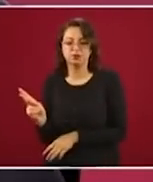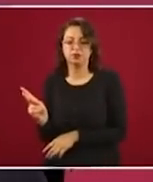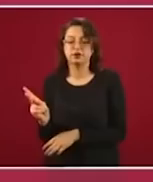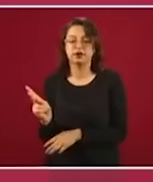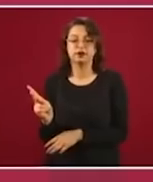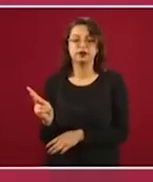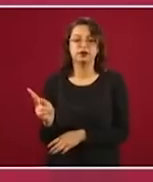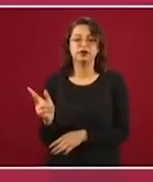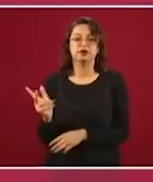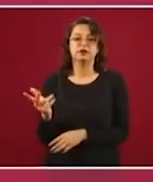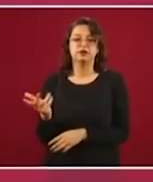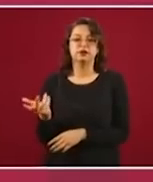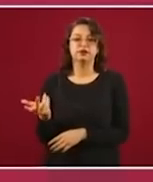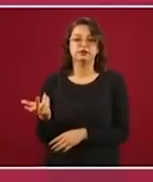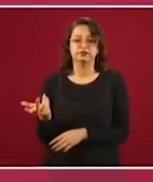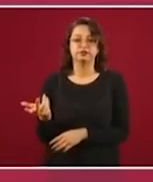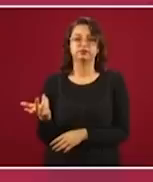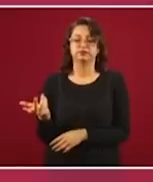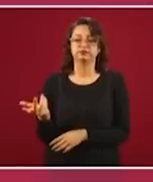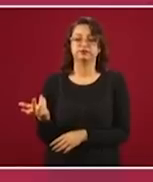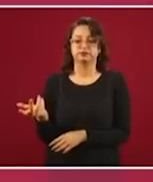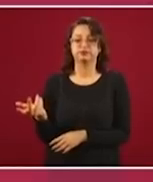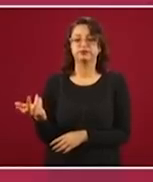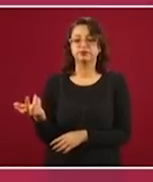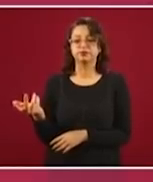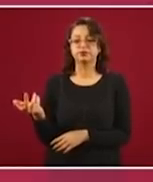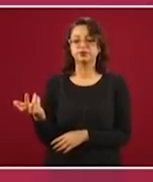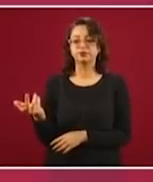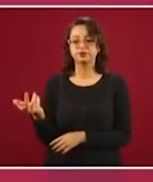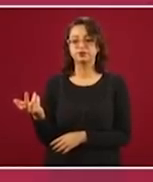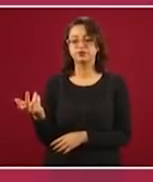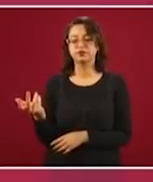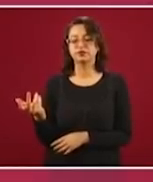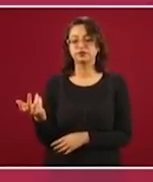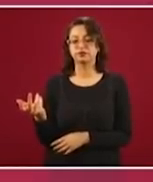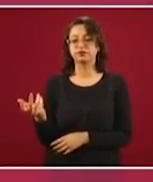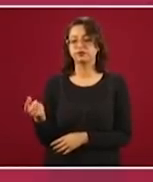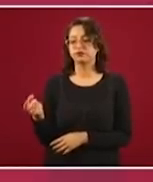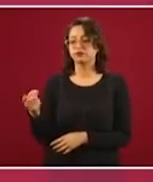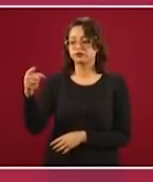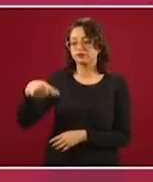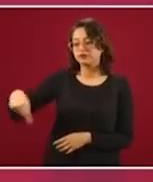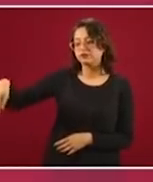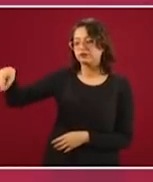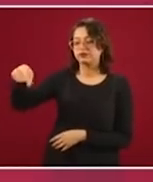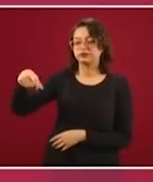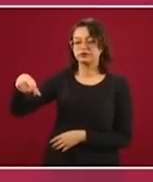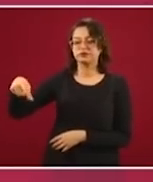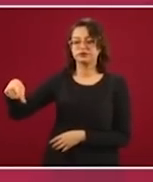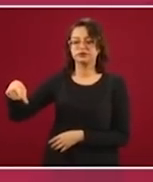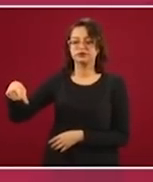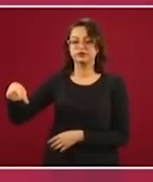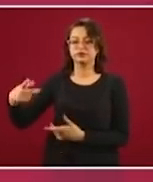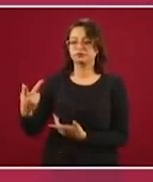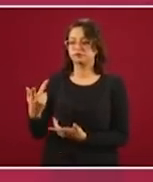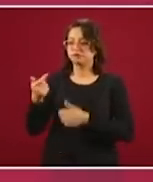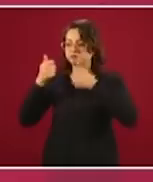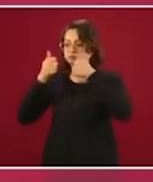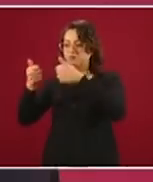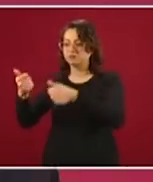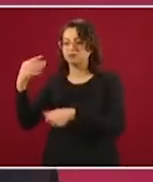y se les va a atender de manera